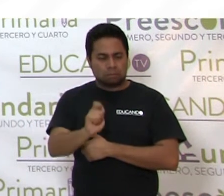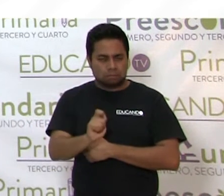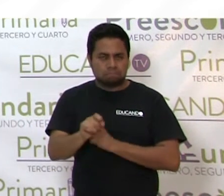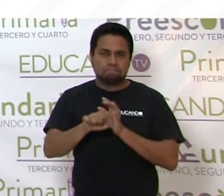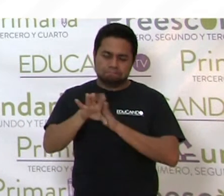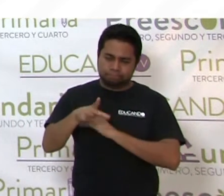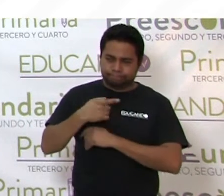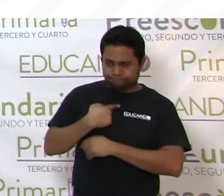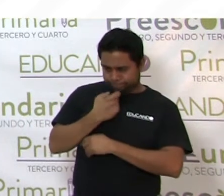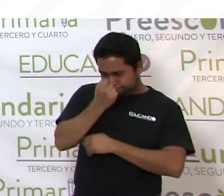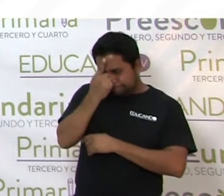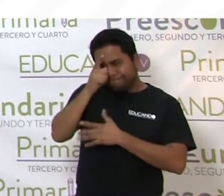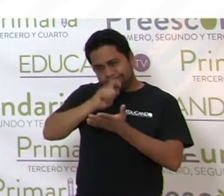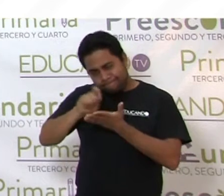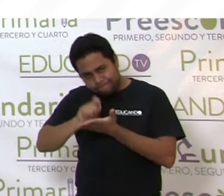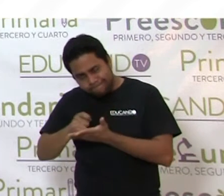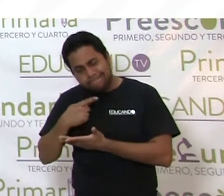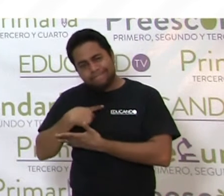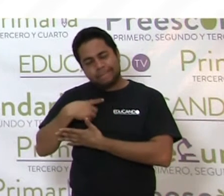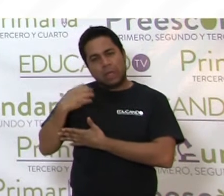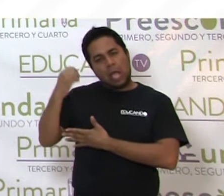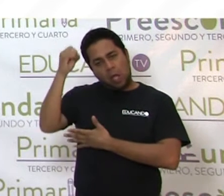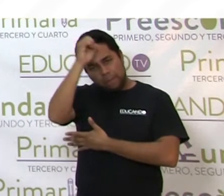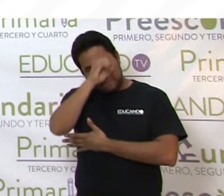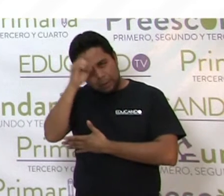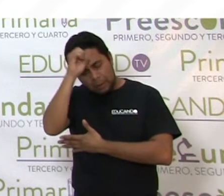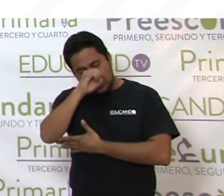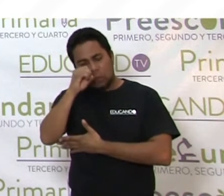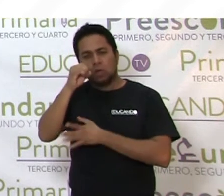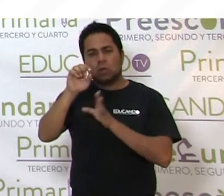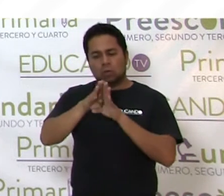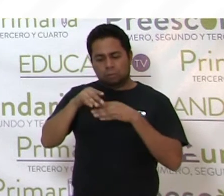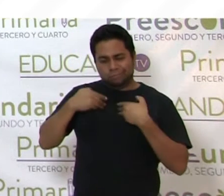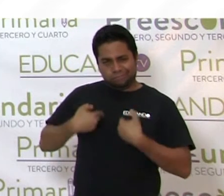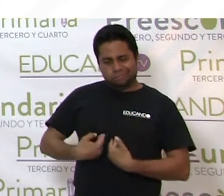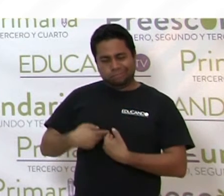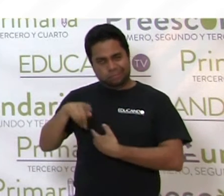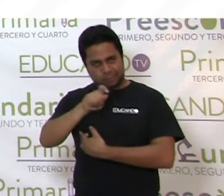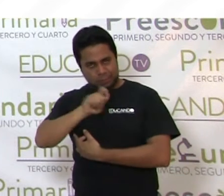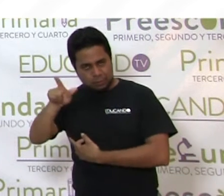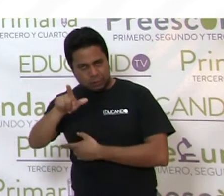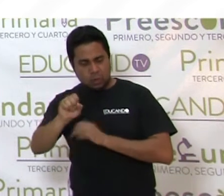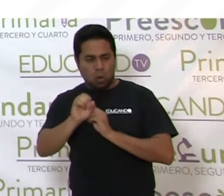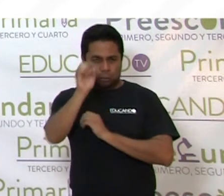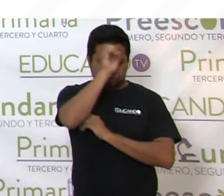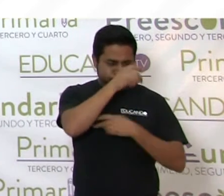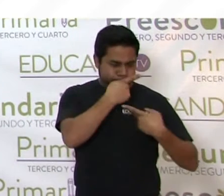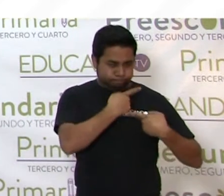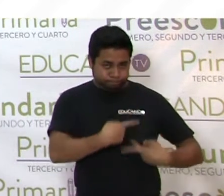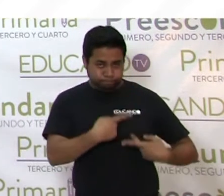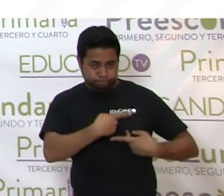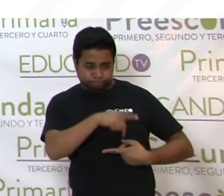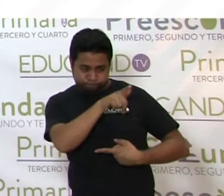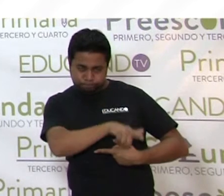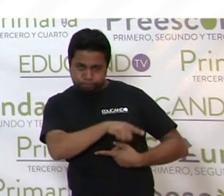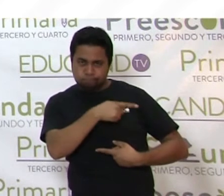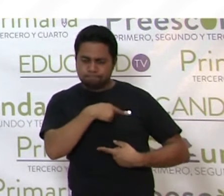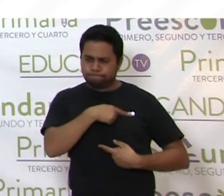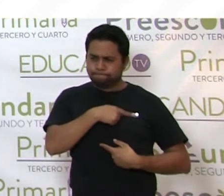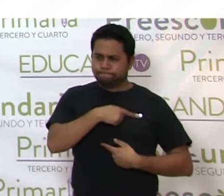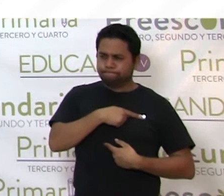basado en su opinión profesional o personal, elige todos